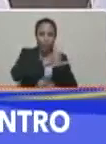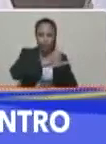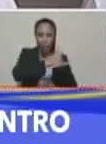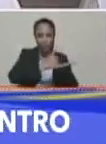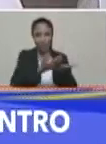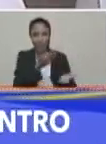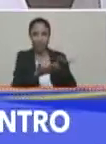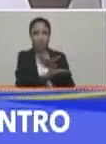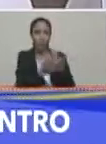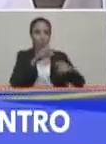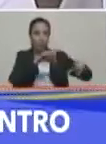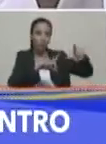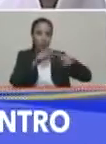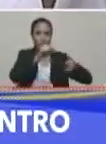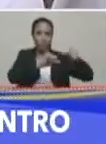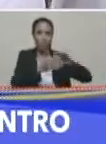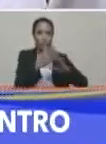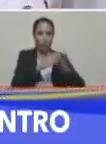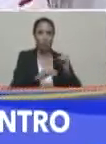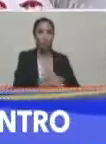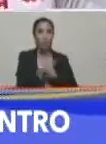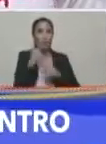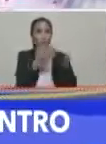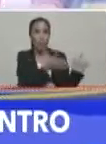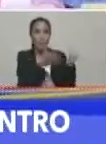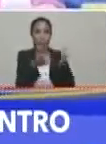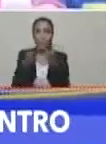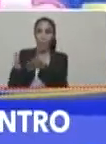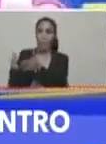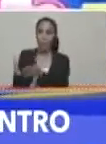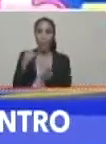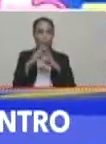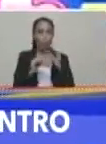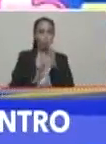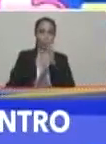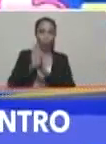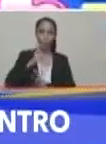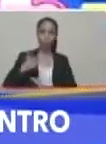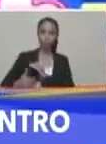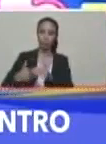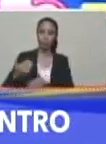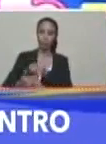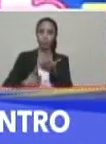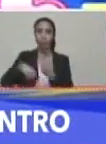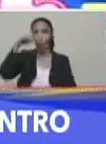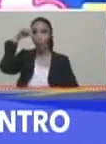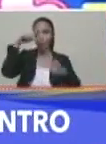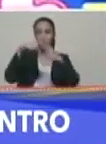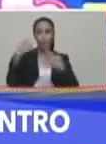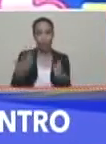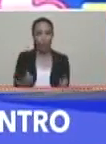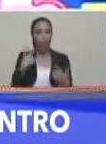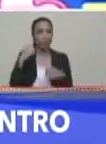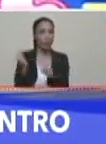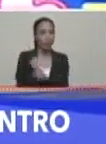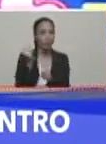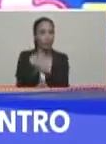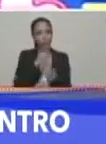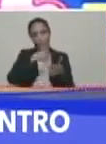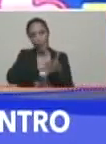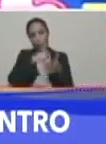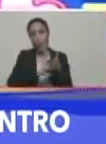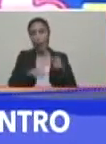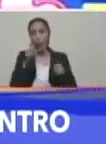población lo necesita, y todos los equipos básicos de salud están caminando hacia esa meta de trabajar hacia donde la